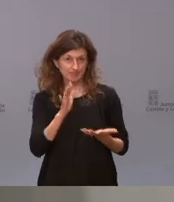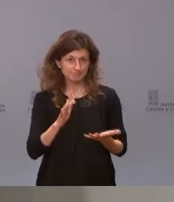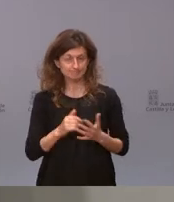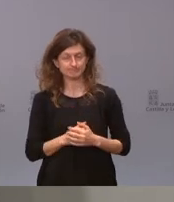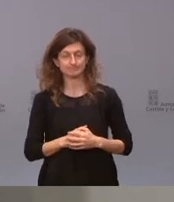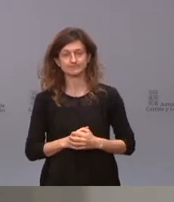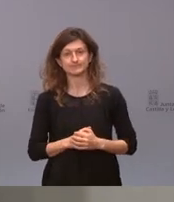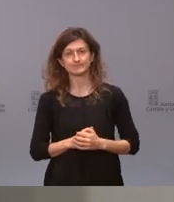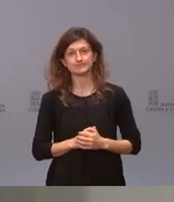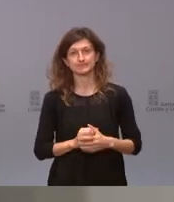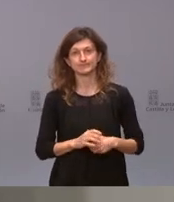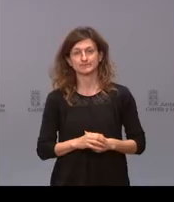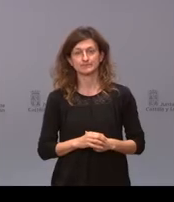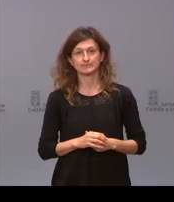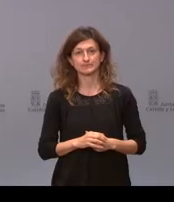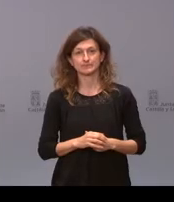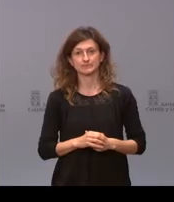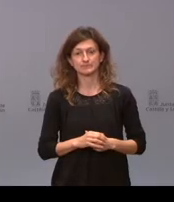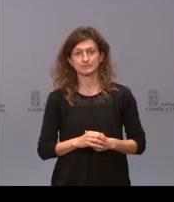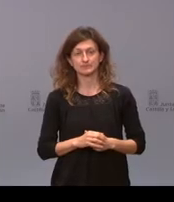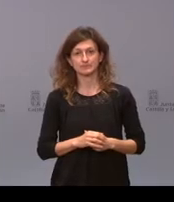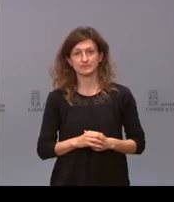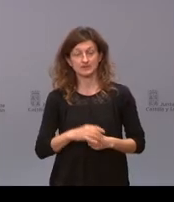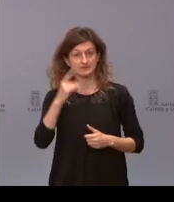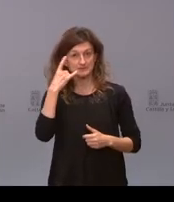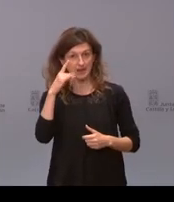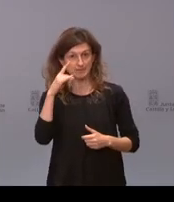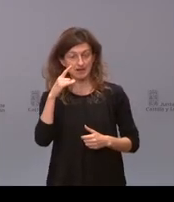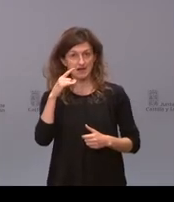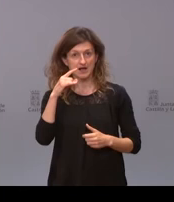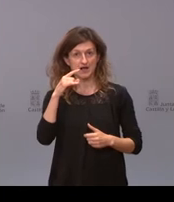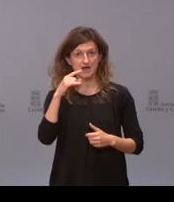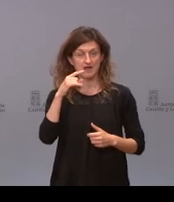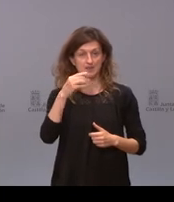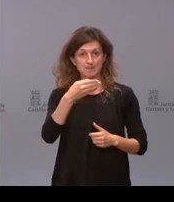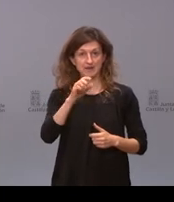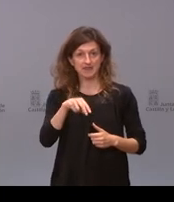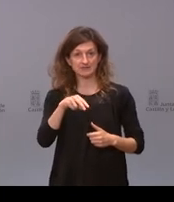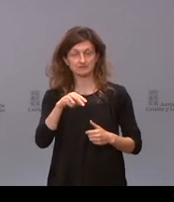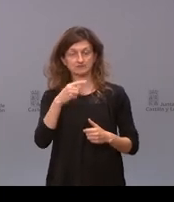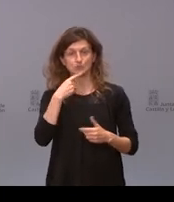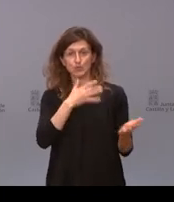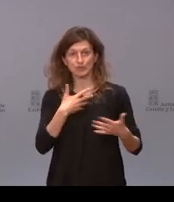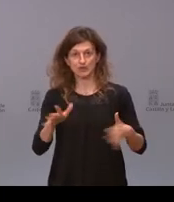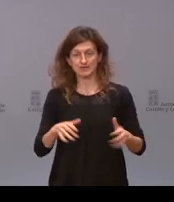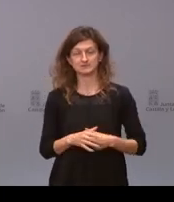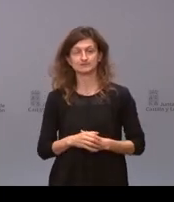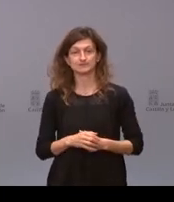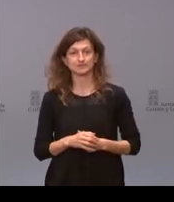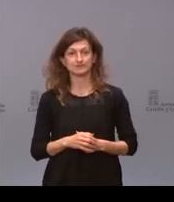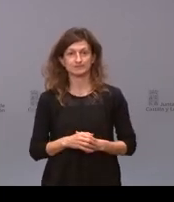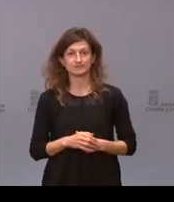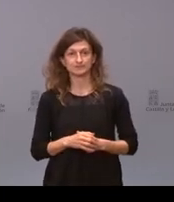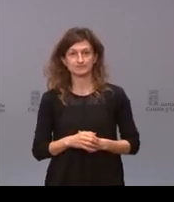situación en la gaceta de salamanca tenemos esta mañana a belén hernández cuando quieras valen